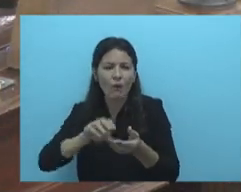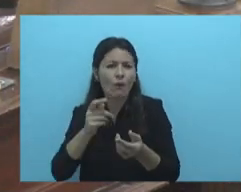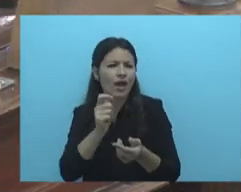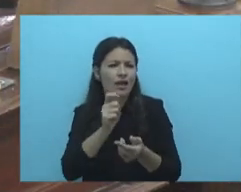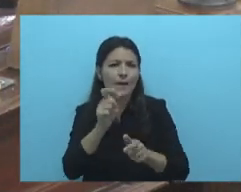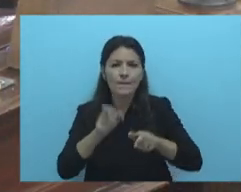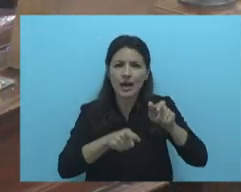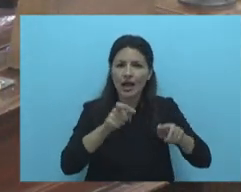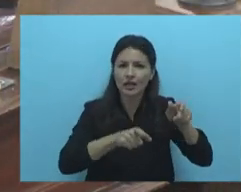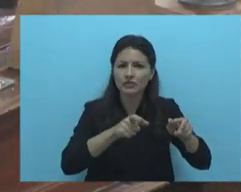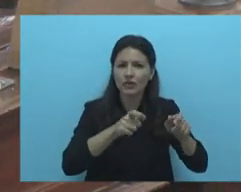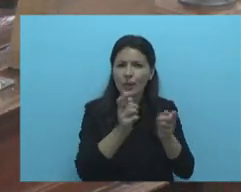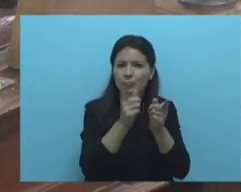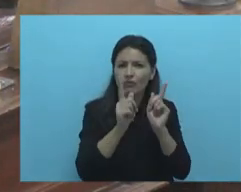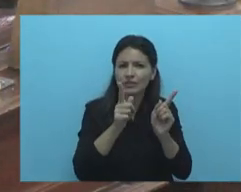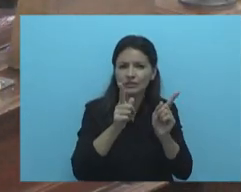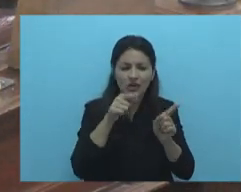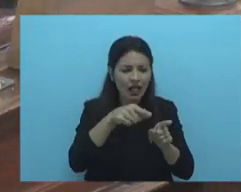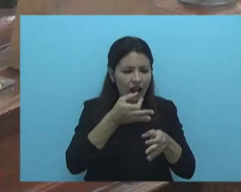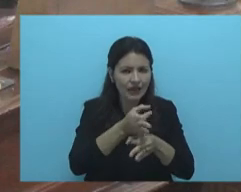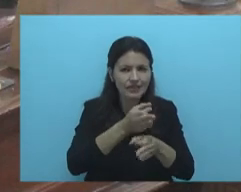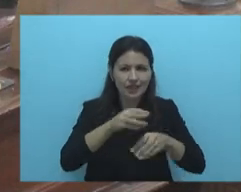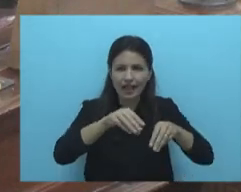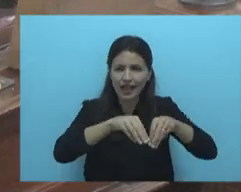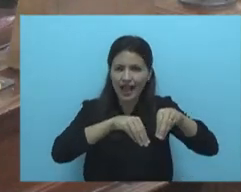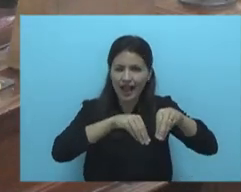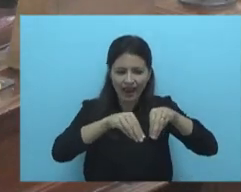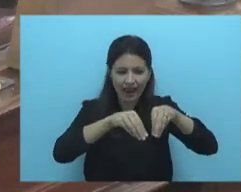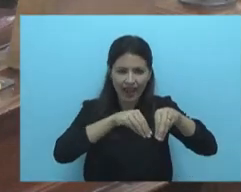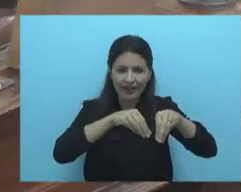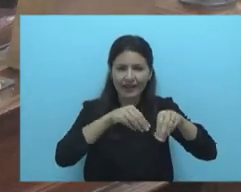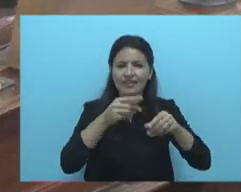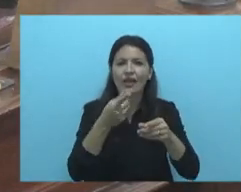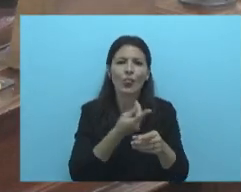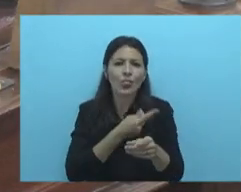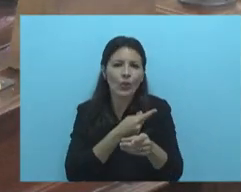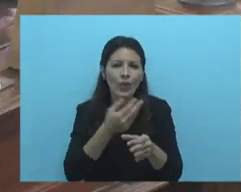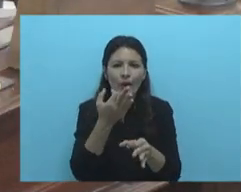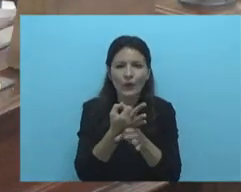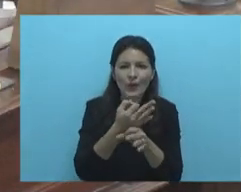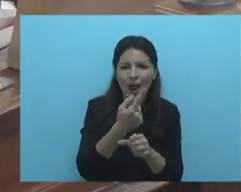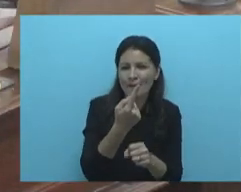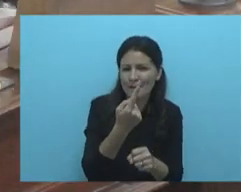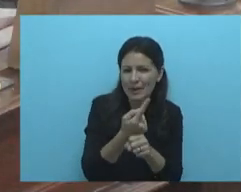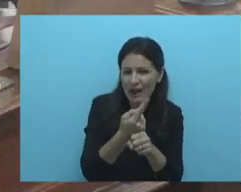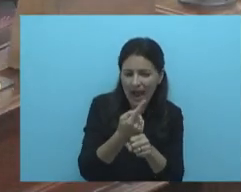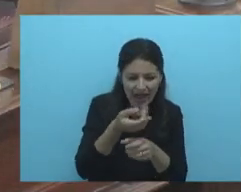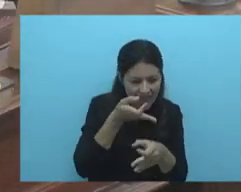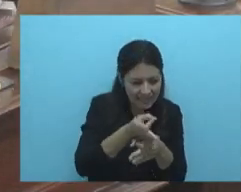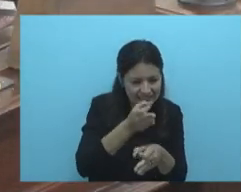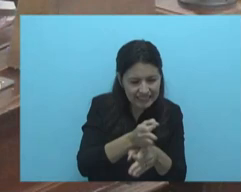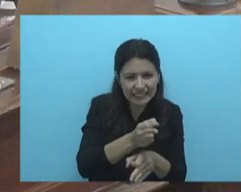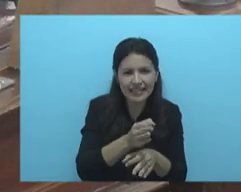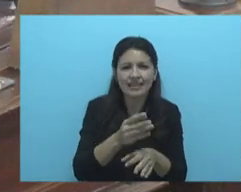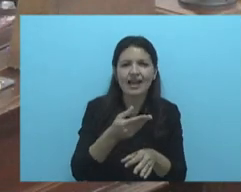todo el territorio hacen un aporte pedagógico muy importante en escuelas primarias de la provincia de Santa Fe y que están sin